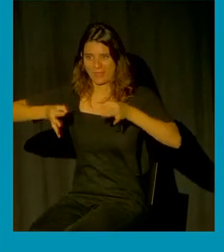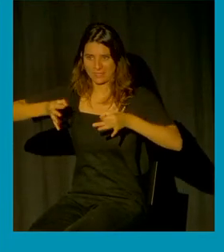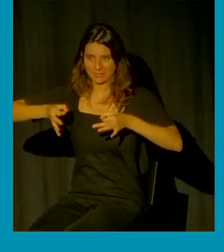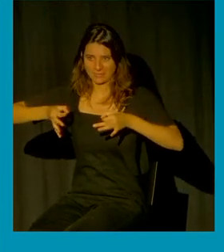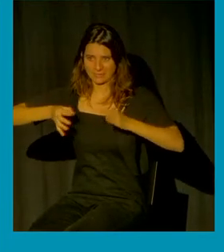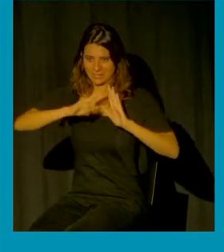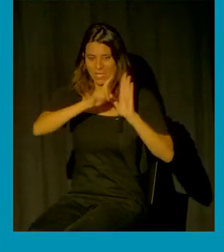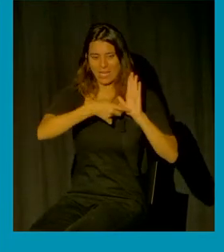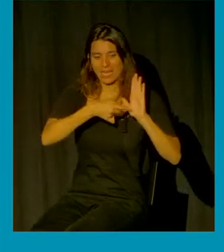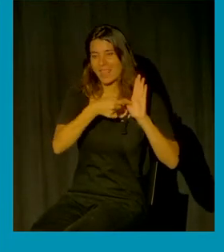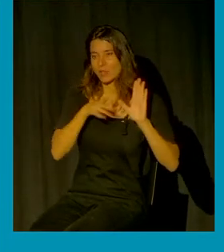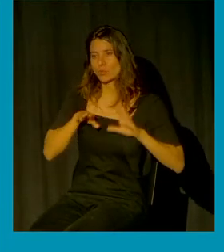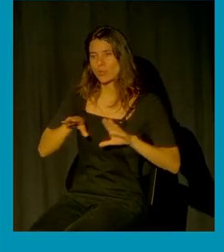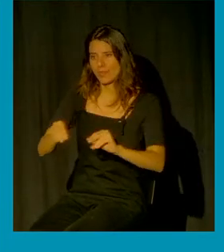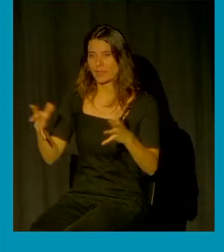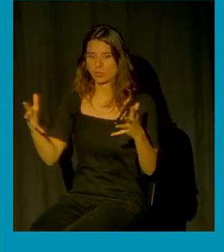porque